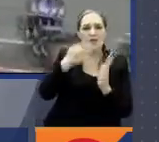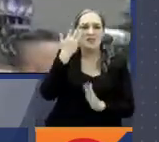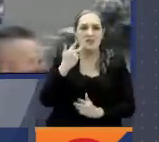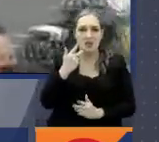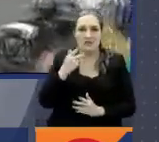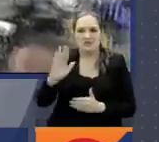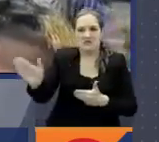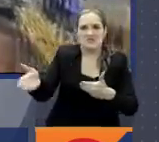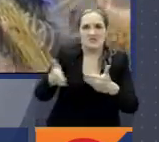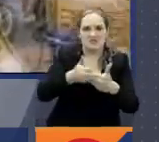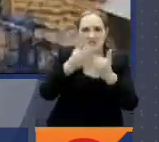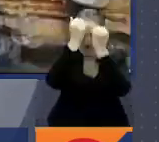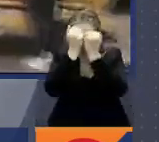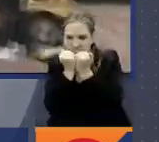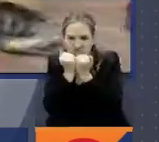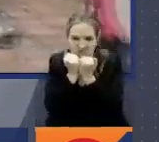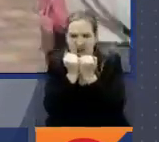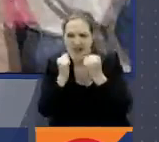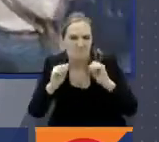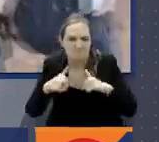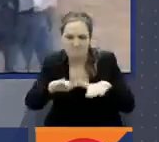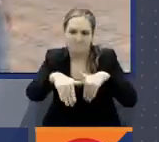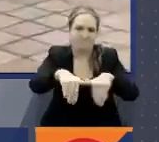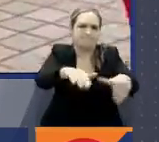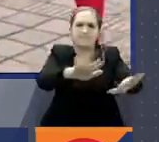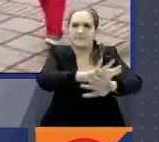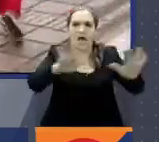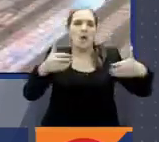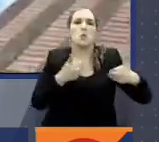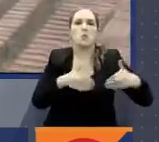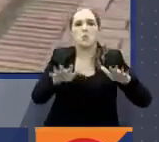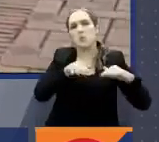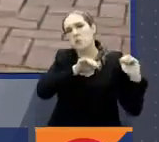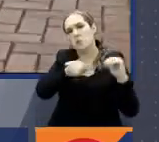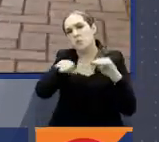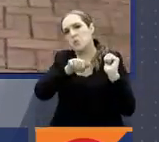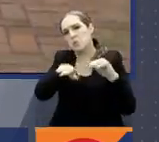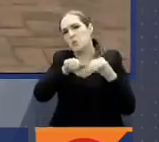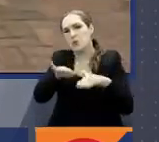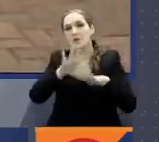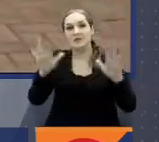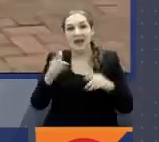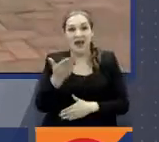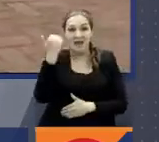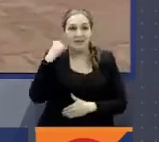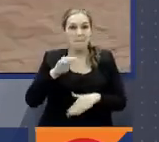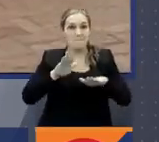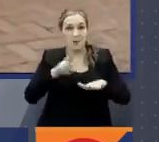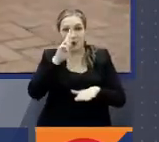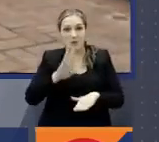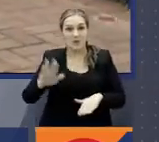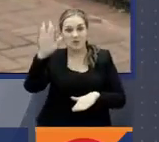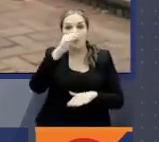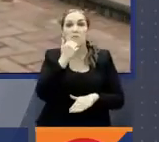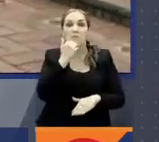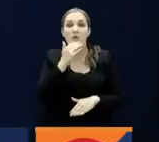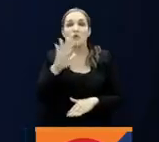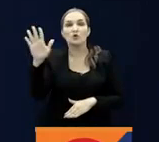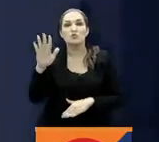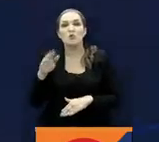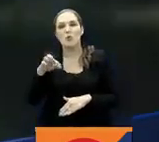fueron apartados del lugar, y también se hace especial vigilancia a puntos críticos del pasado paro nacional como el sector de Puerto